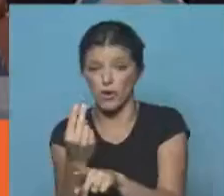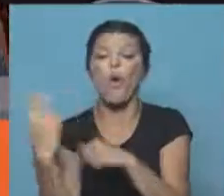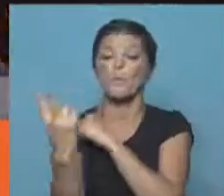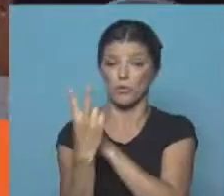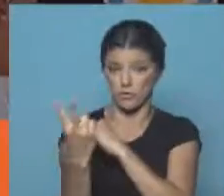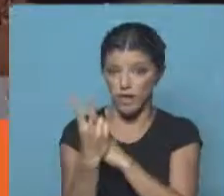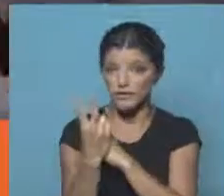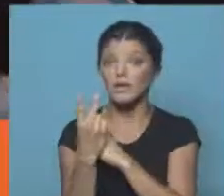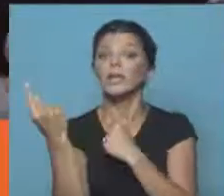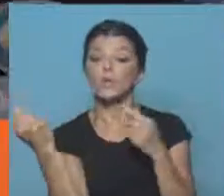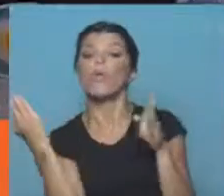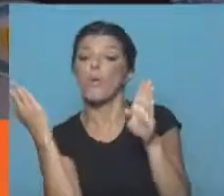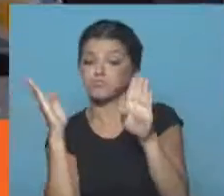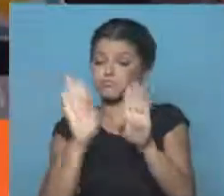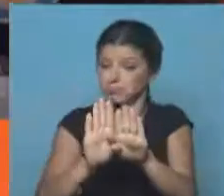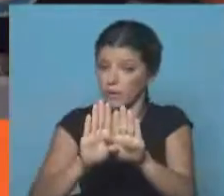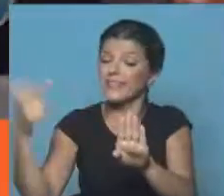puerta, me pegaron un tiro.